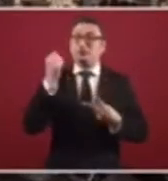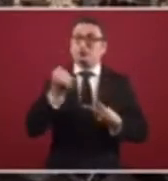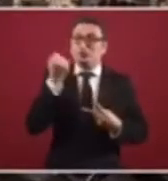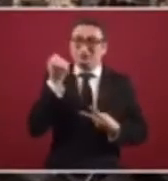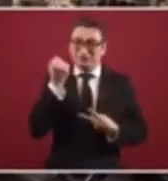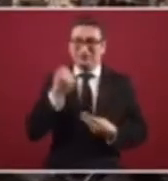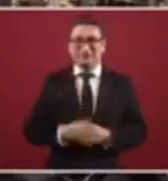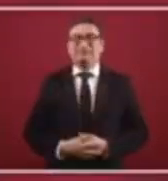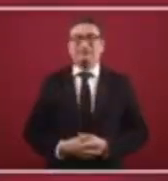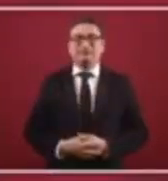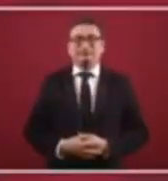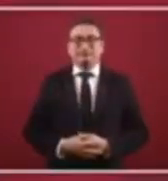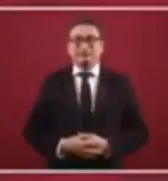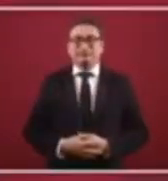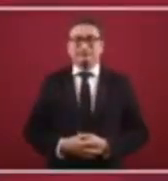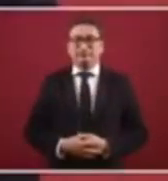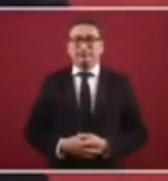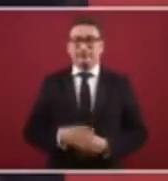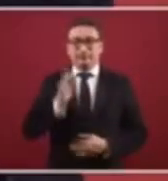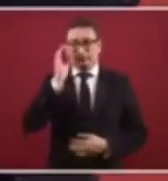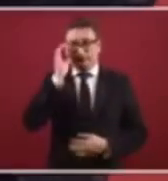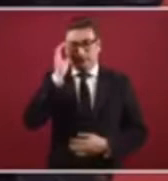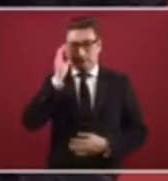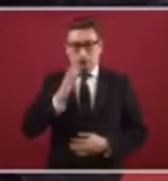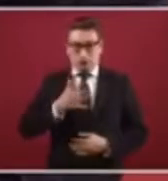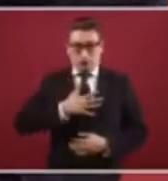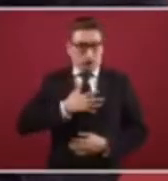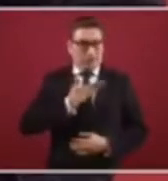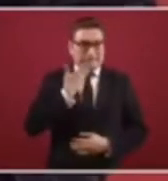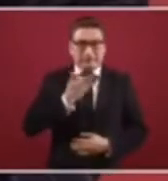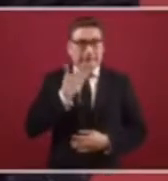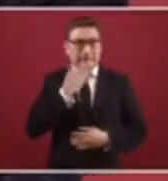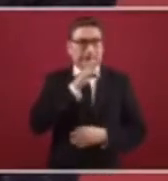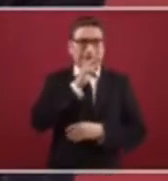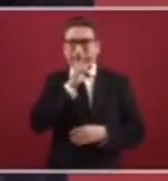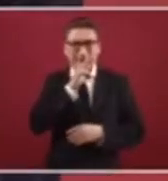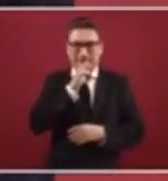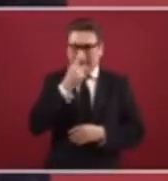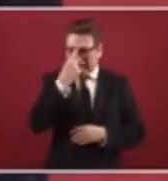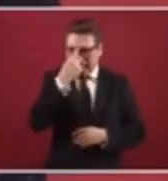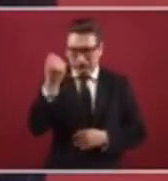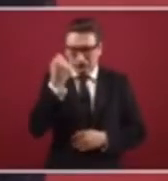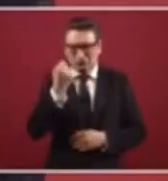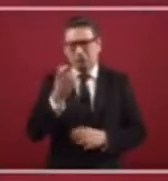porque la suerte cuenta mucho, no es superstición, pero